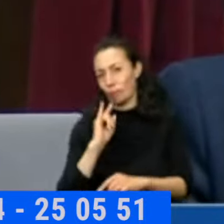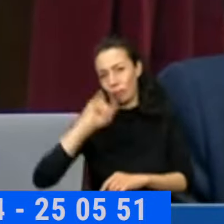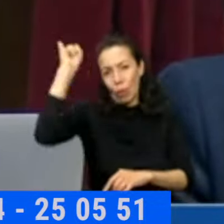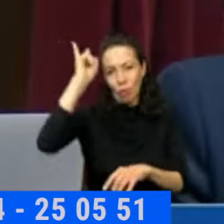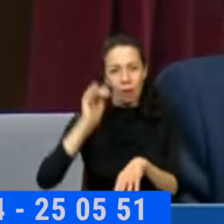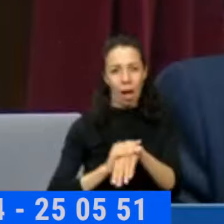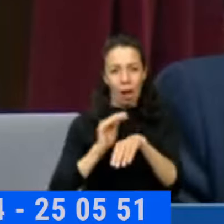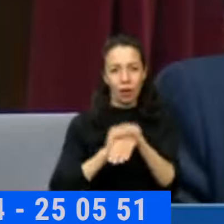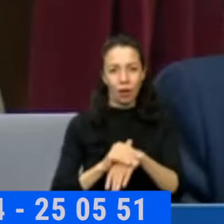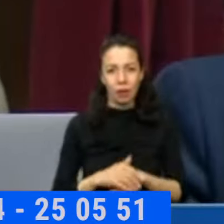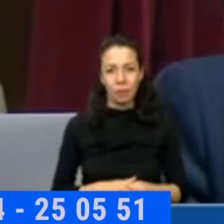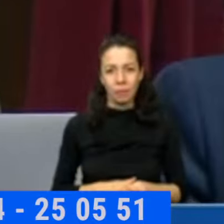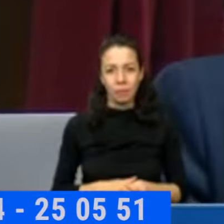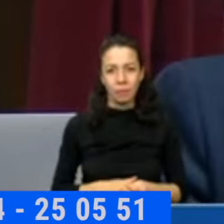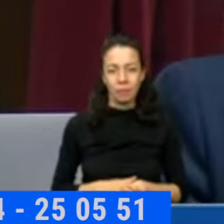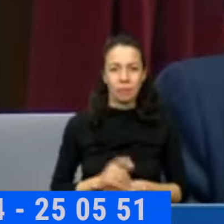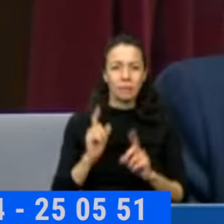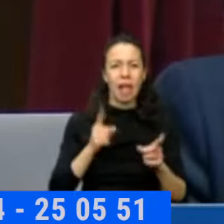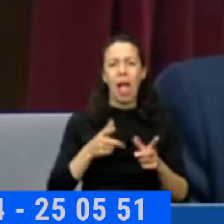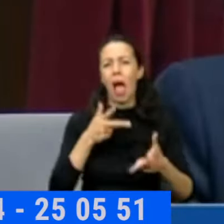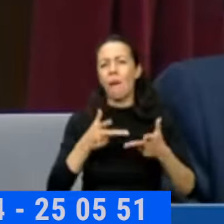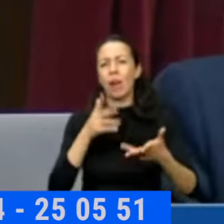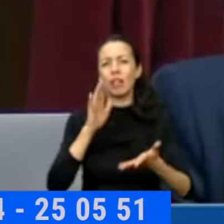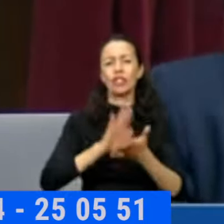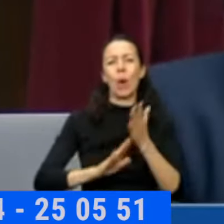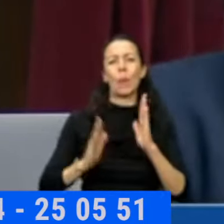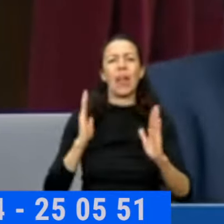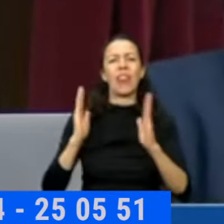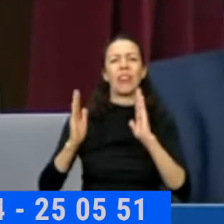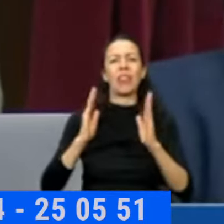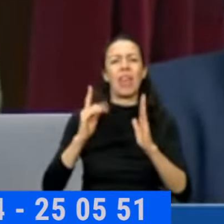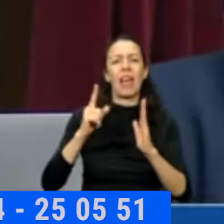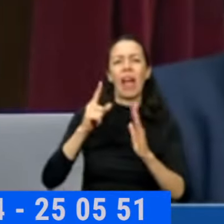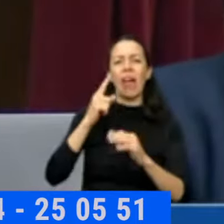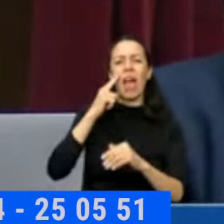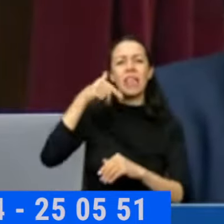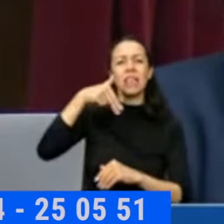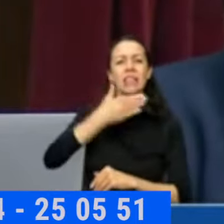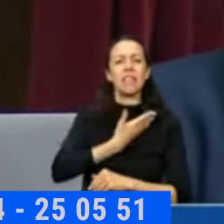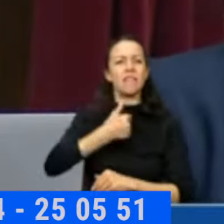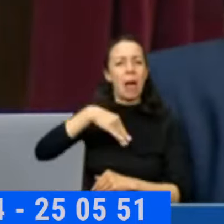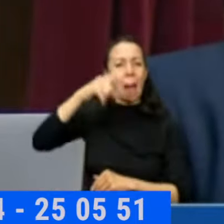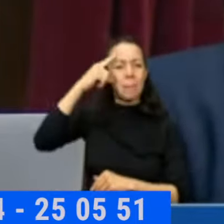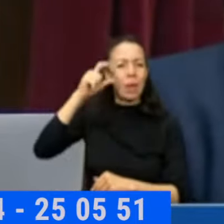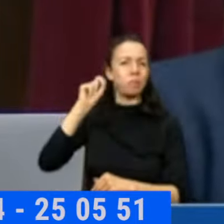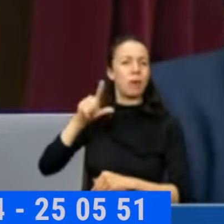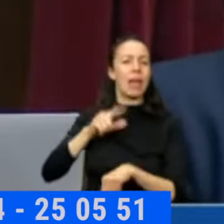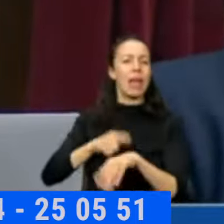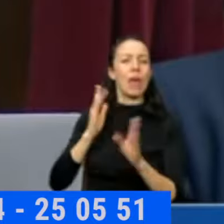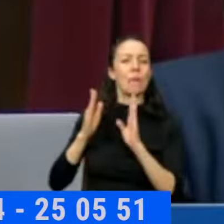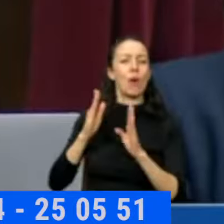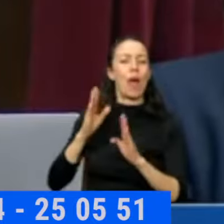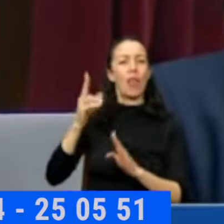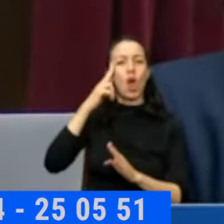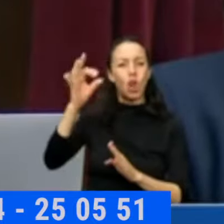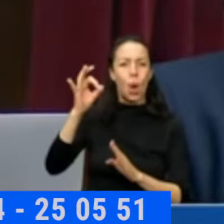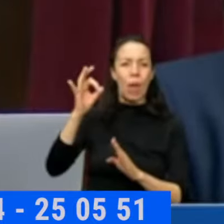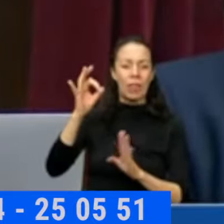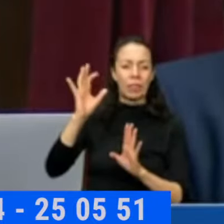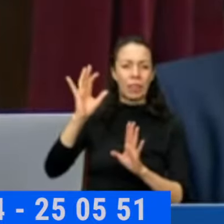primer paso. Acá en la Argentina, ellos tienen 4 años para dar muchos pasos. ¿Y será que va a poder dar tantos